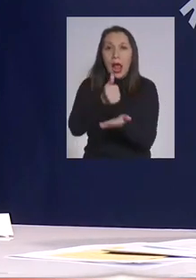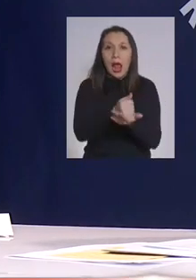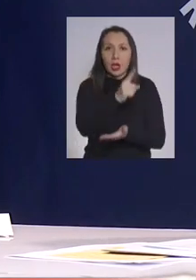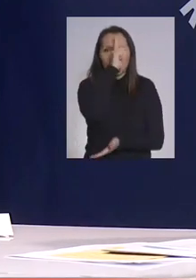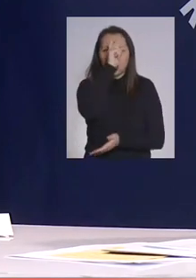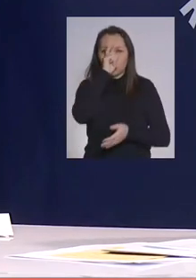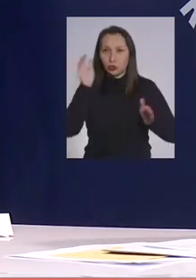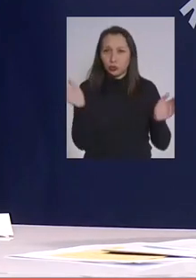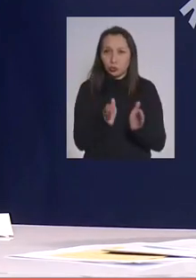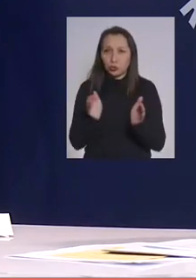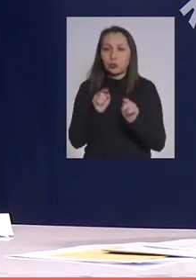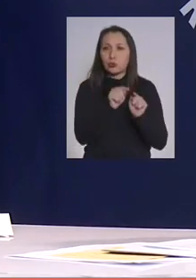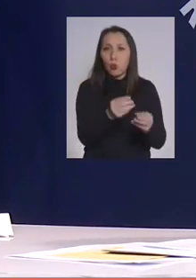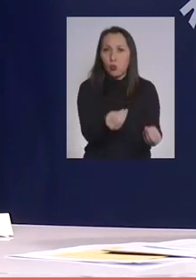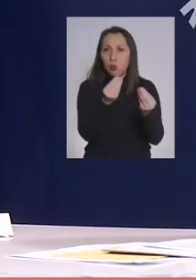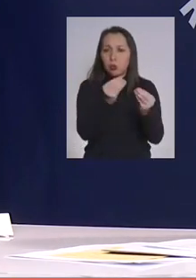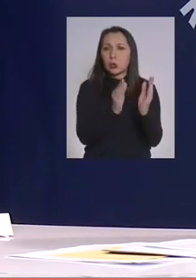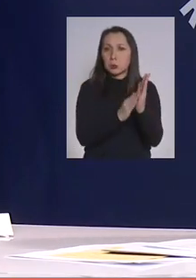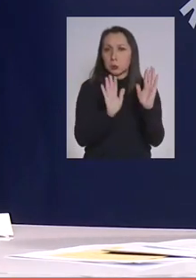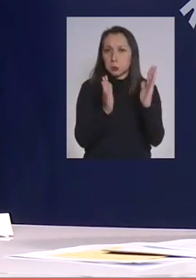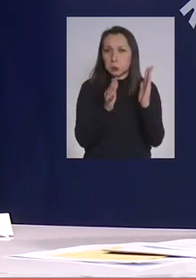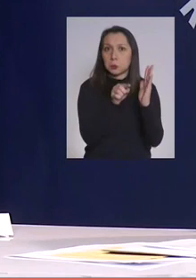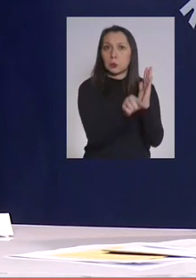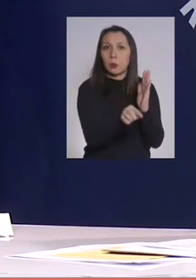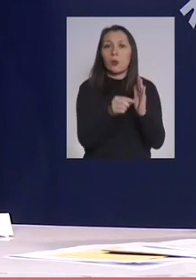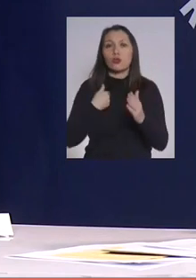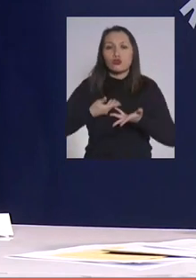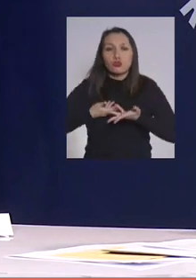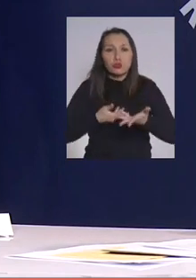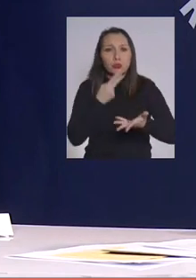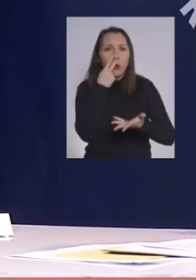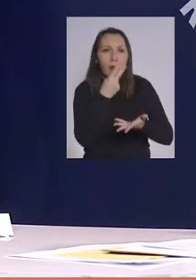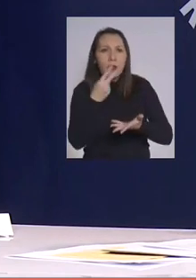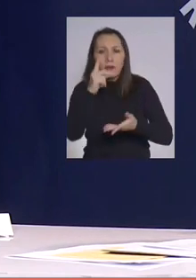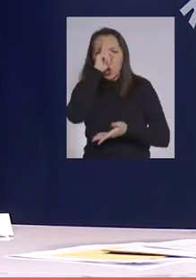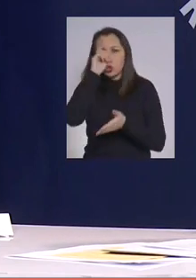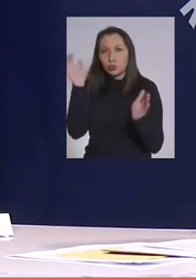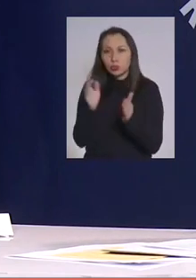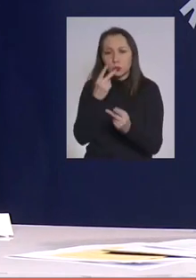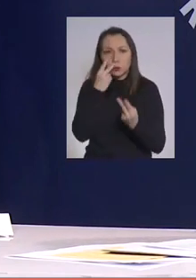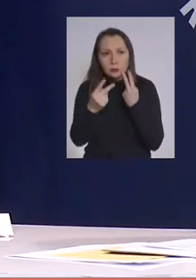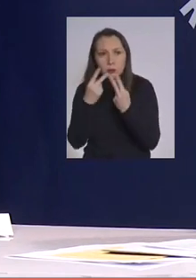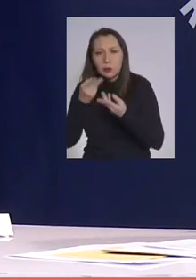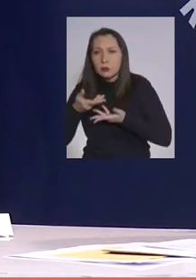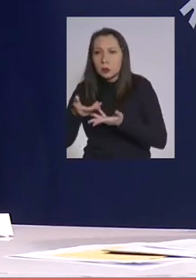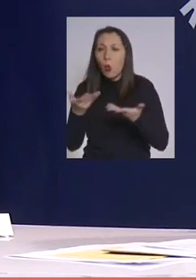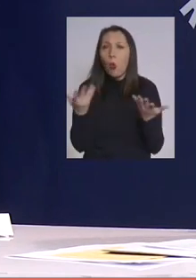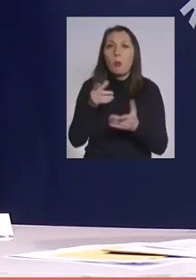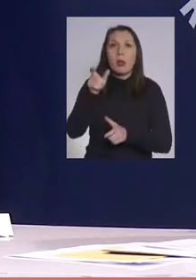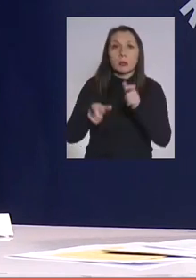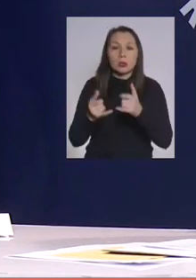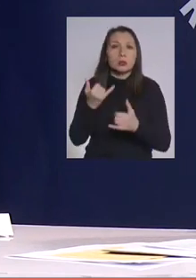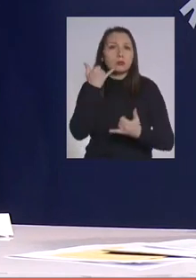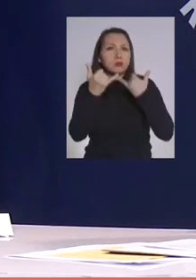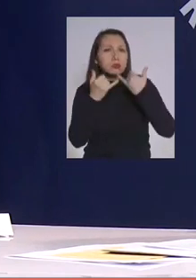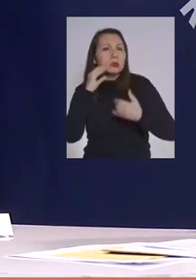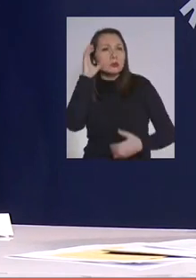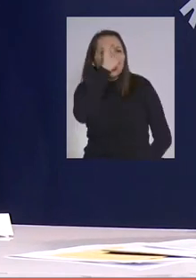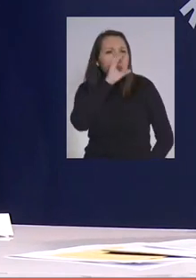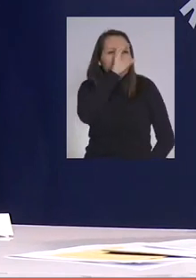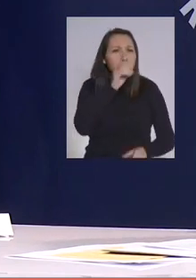primaria me ha tocado ir a visitar un consultorio en la atención primaria donde visto cómo están los trazadores activamente